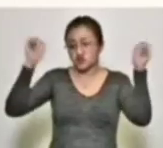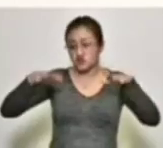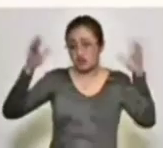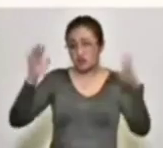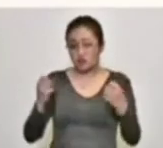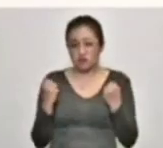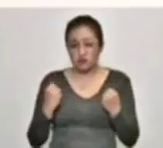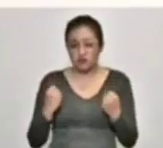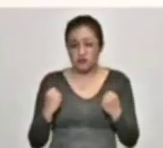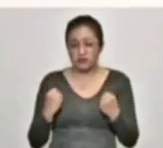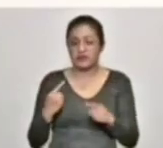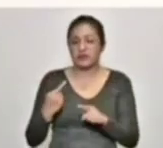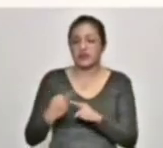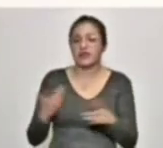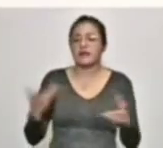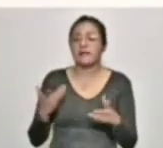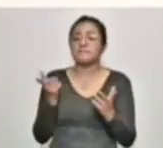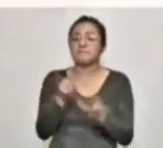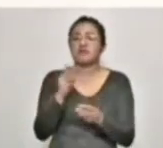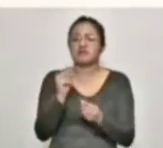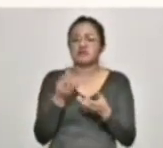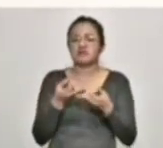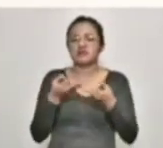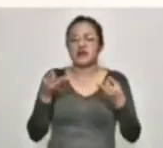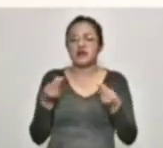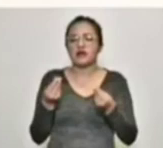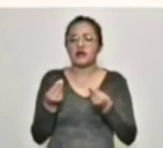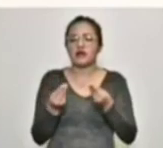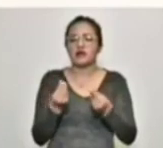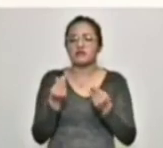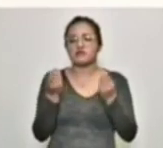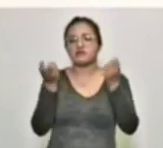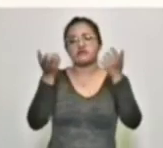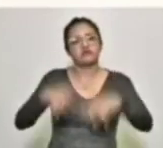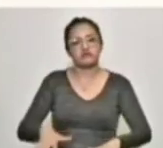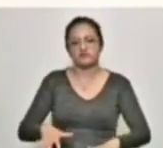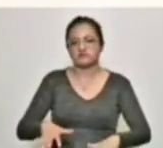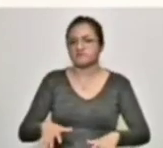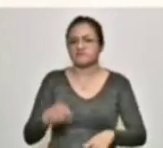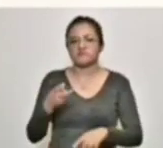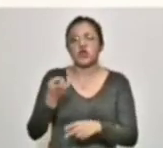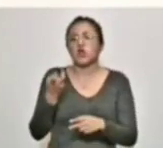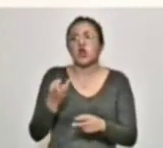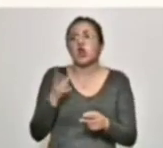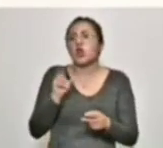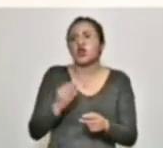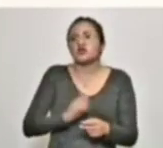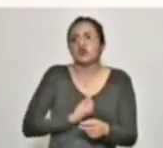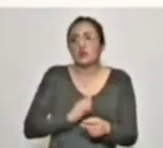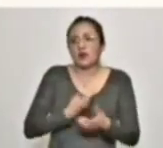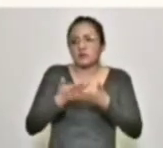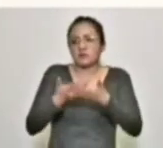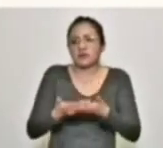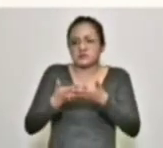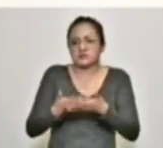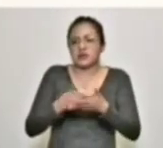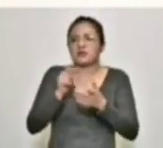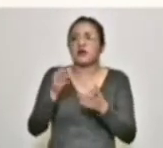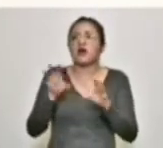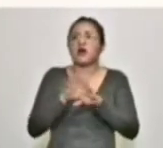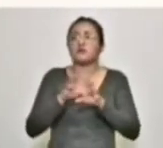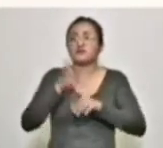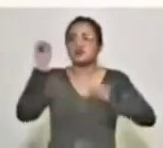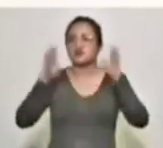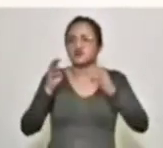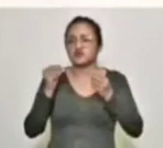intensa que hace que colapse ese suelo que no tiene resistencia por ser sumamente